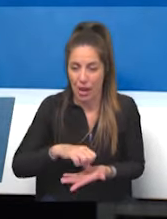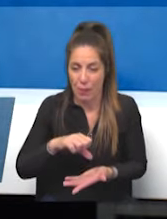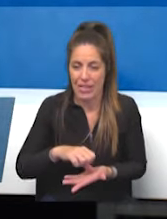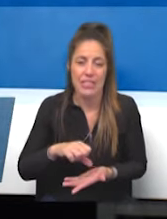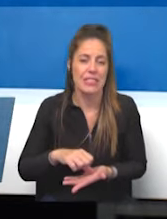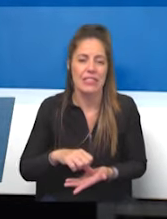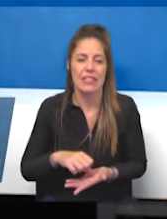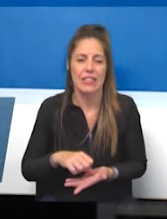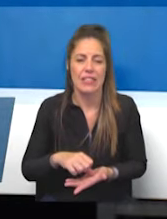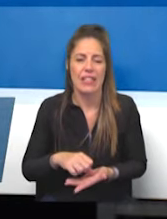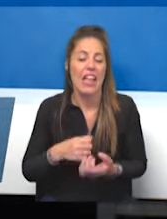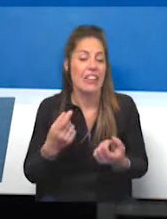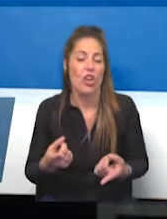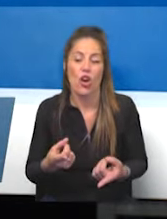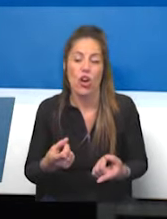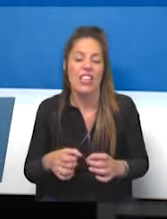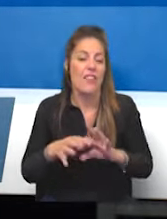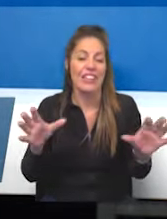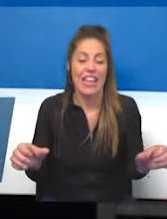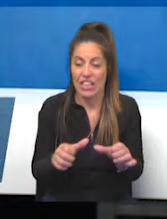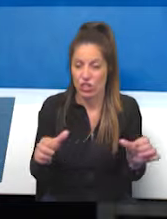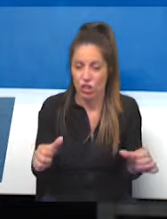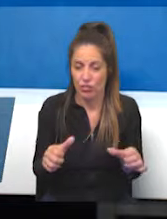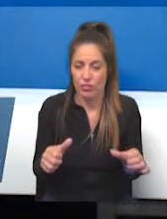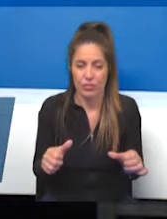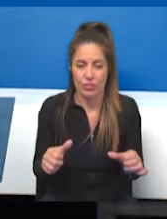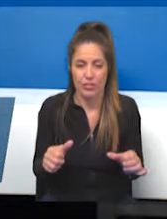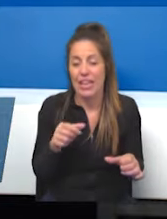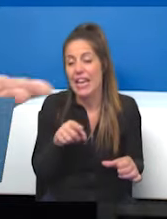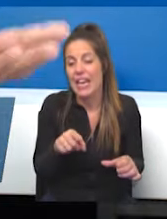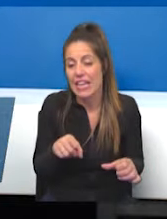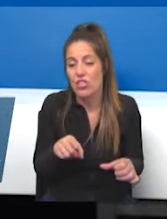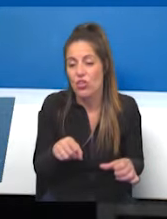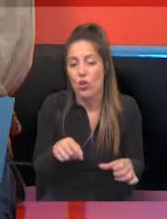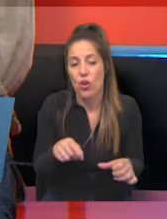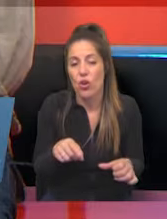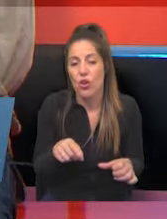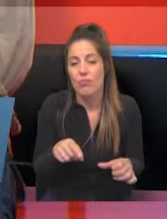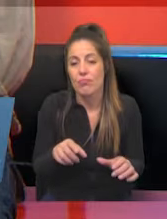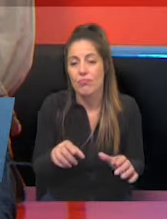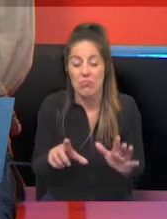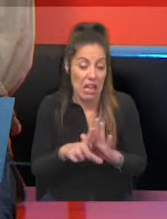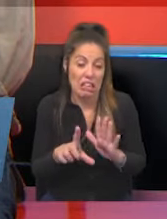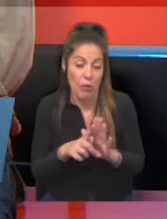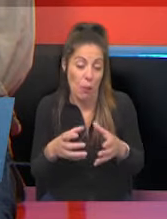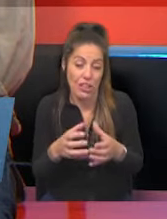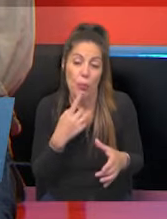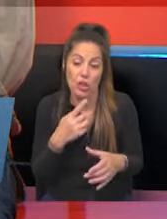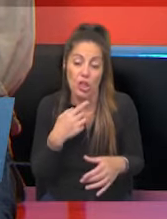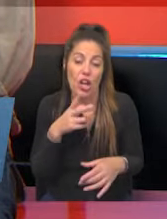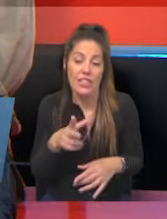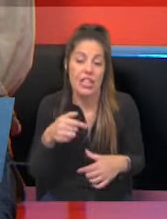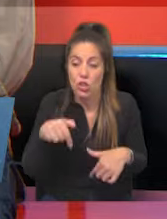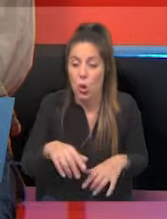país estableció libertad de acción bueno Y eso es a partir obviamente la legitimidad un partido político que dice Bueno yo